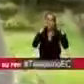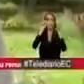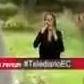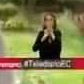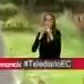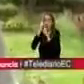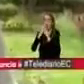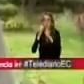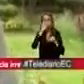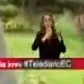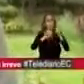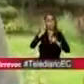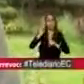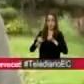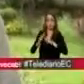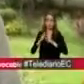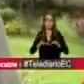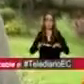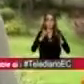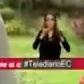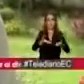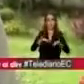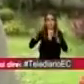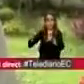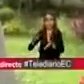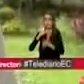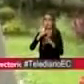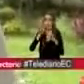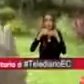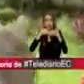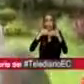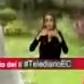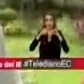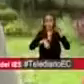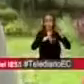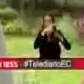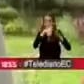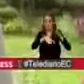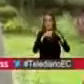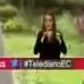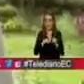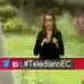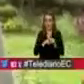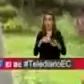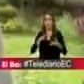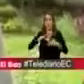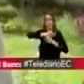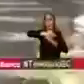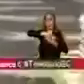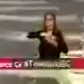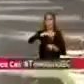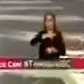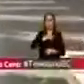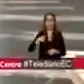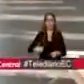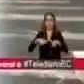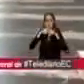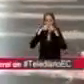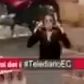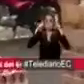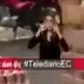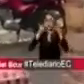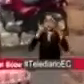Vida entregó 20 ventiladores, 5 monitores multiparámetros, el cónsul de China con mascarilla. Con el